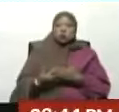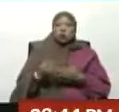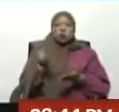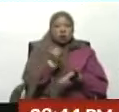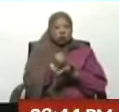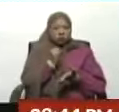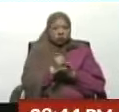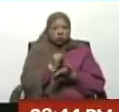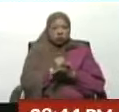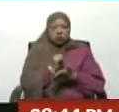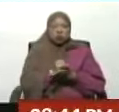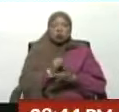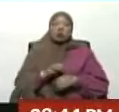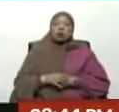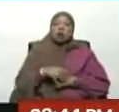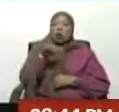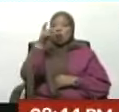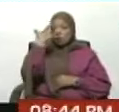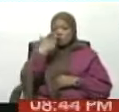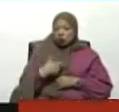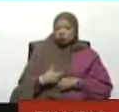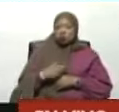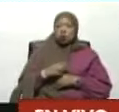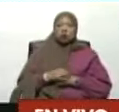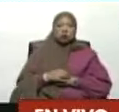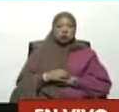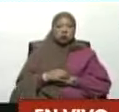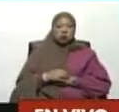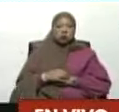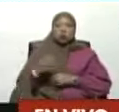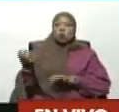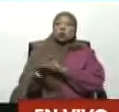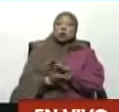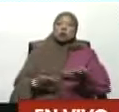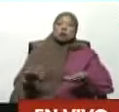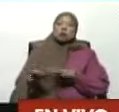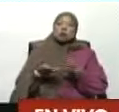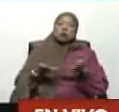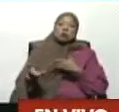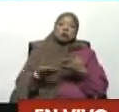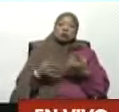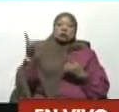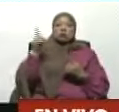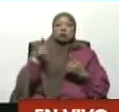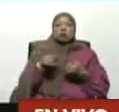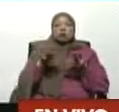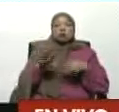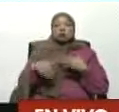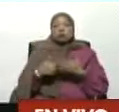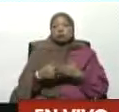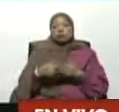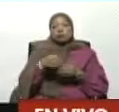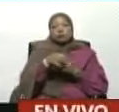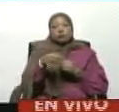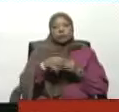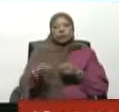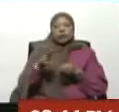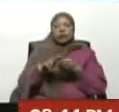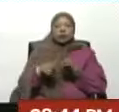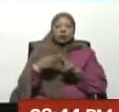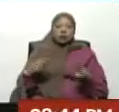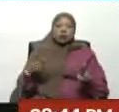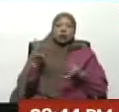identificados las personas que están saboteando el servicio de la troncal 9 del municipio Páez, y